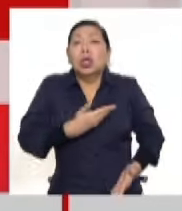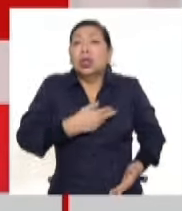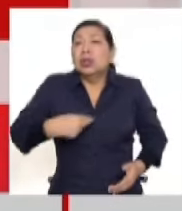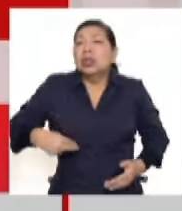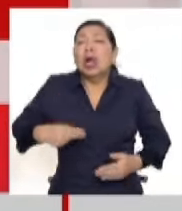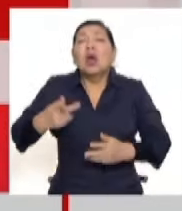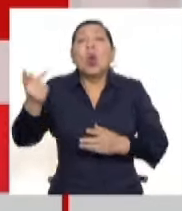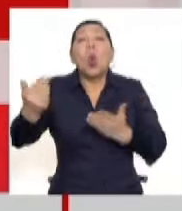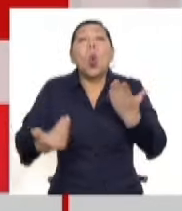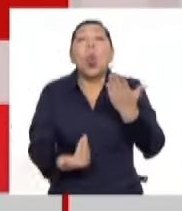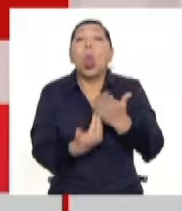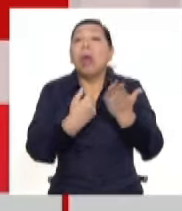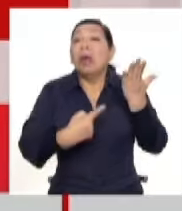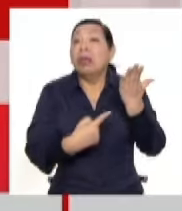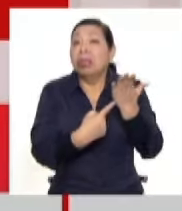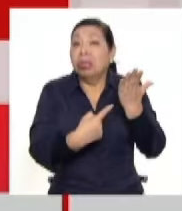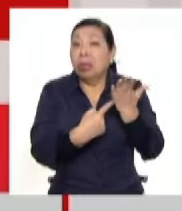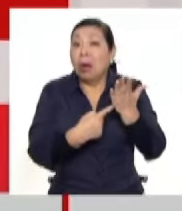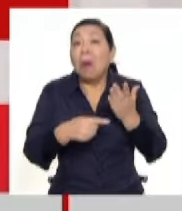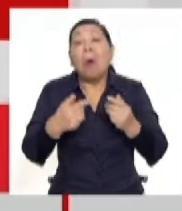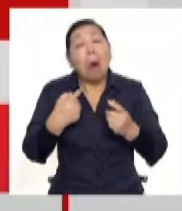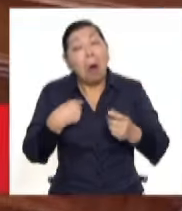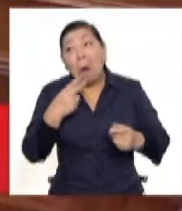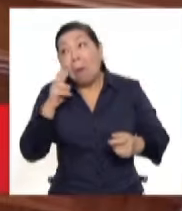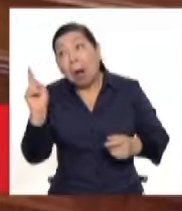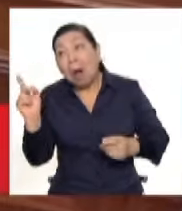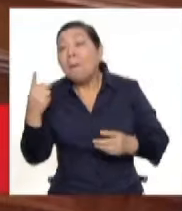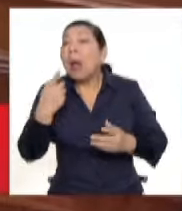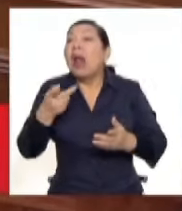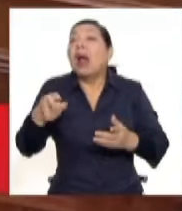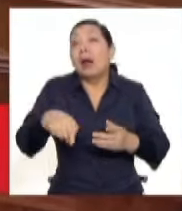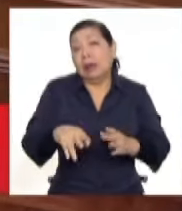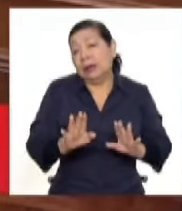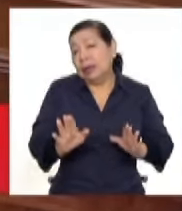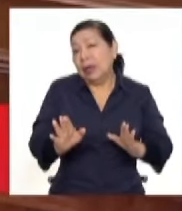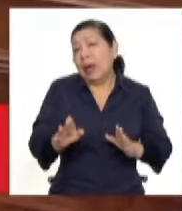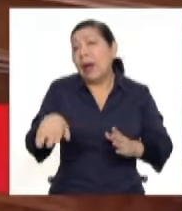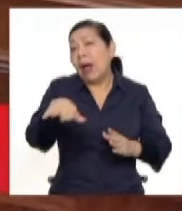tecnologías avanzadas que podrían aplicarse en su región. Primero,